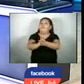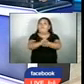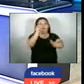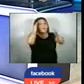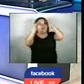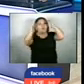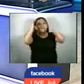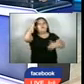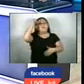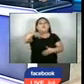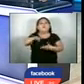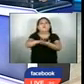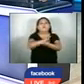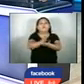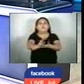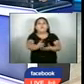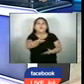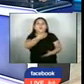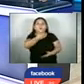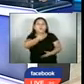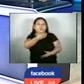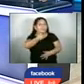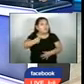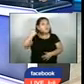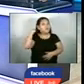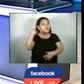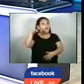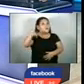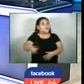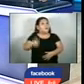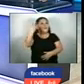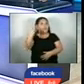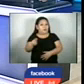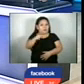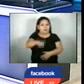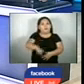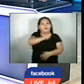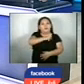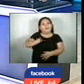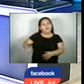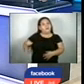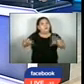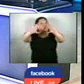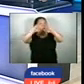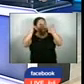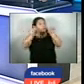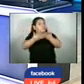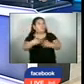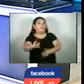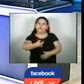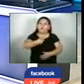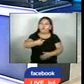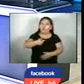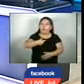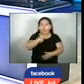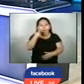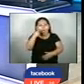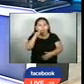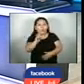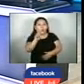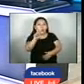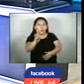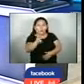supuesto, compartir las noticias más importantes de este día a nivel nacional e internacional. Y vaya que tenemos muchas. Una, por cierto,